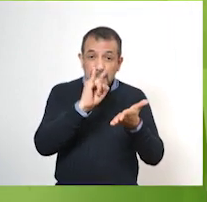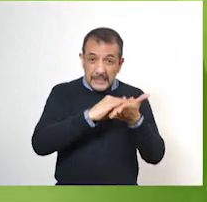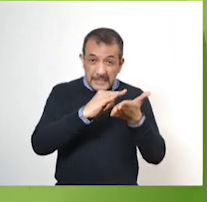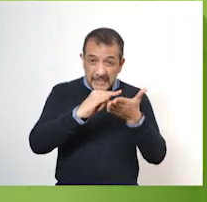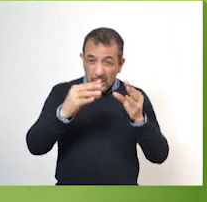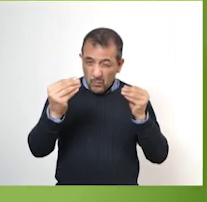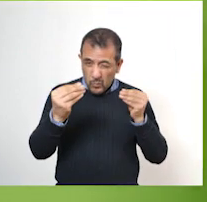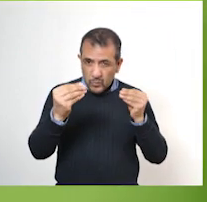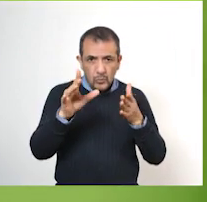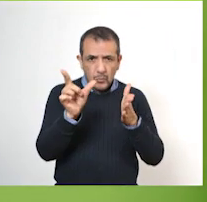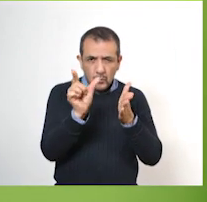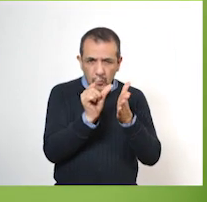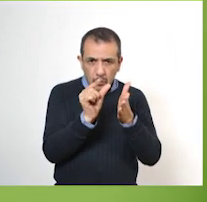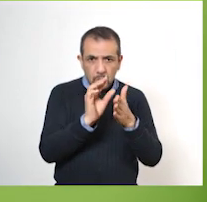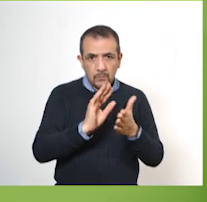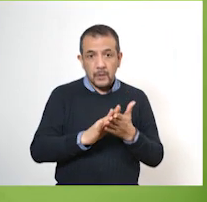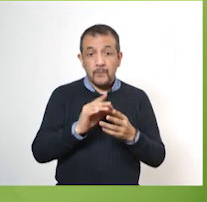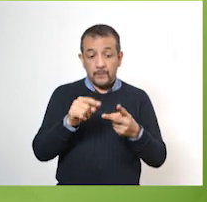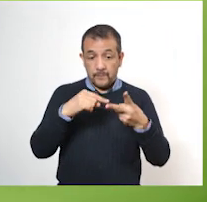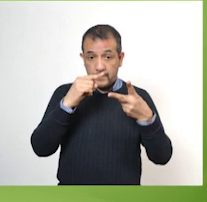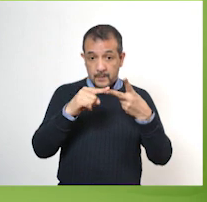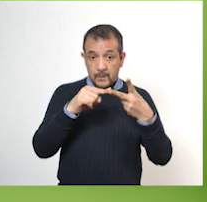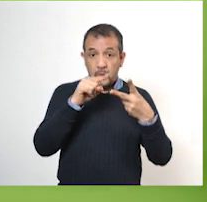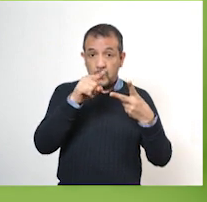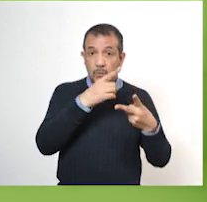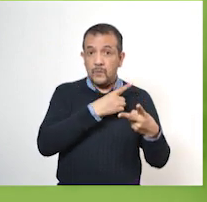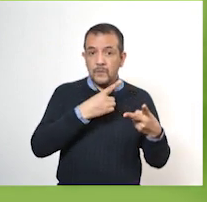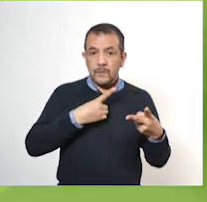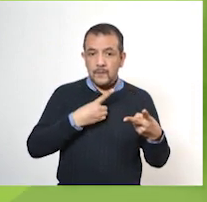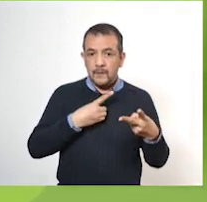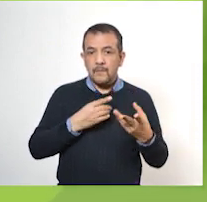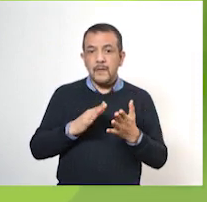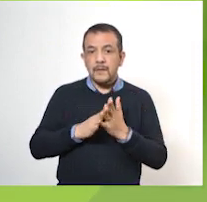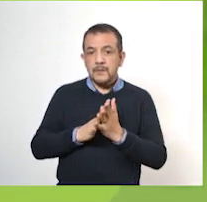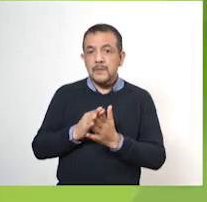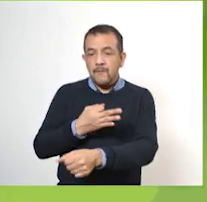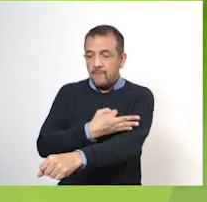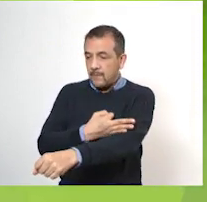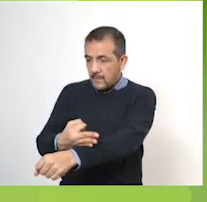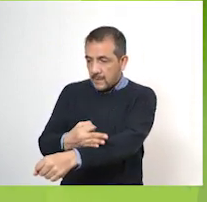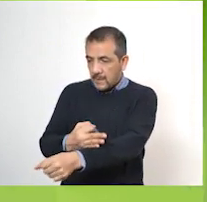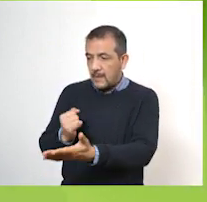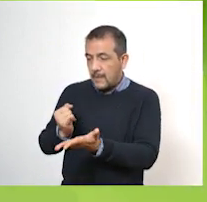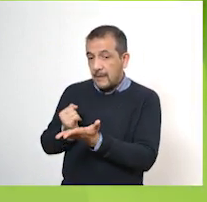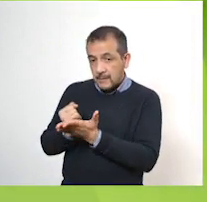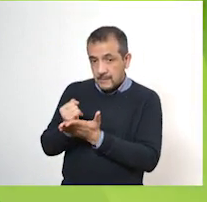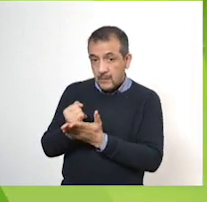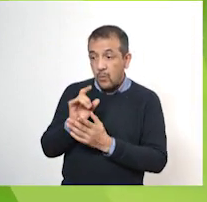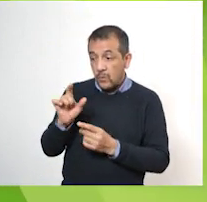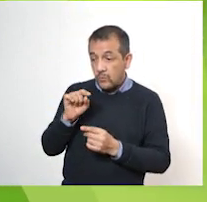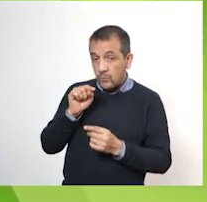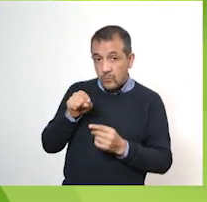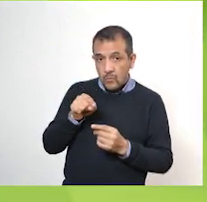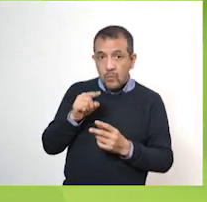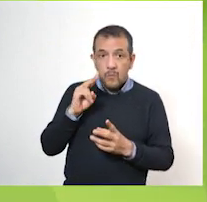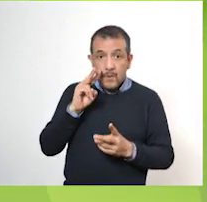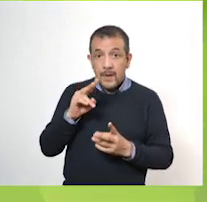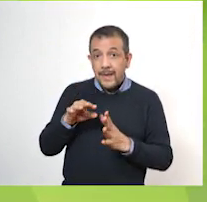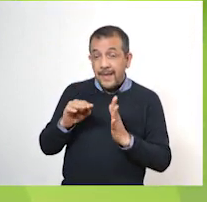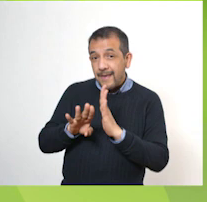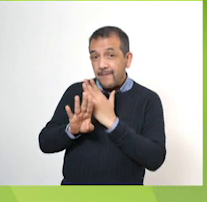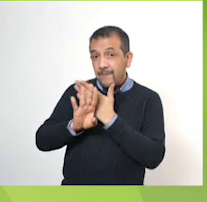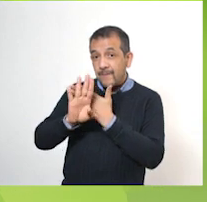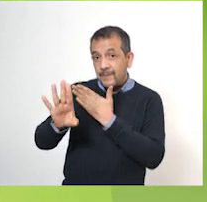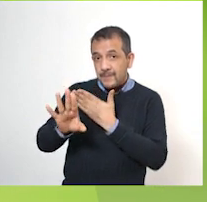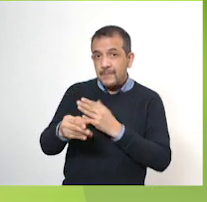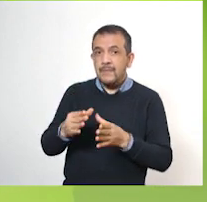número de sellos. Lleve su segunda acción. Participa en las decisiones de tu familia al comprar productos.